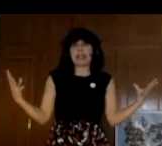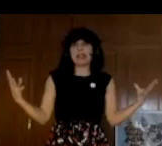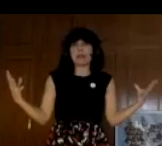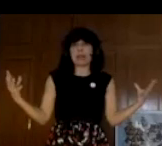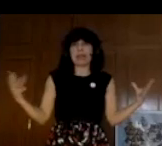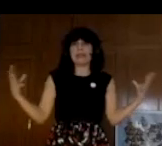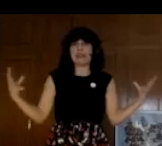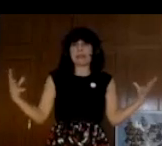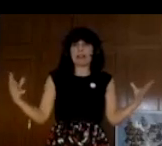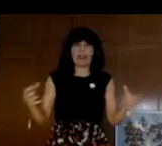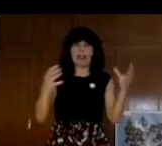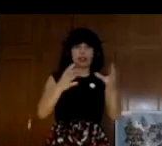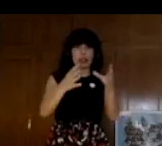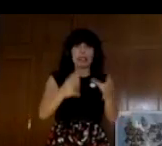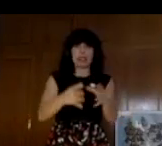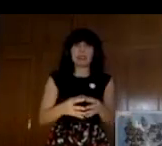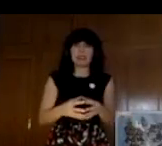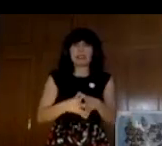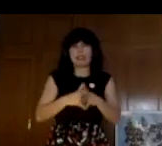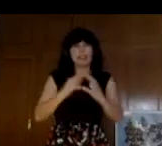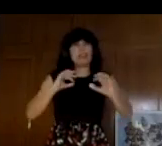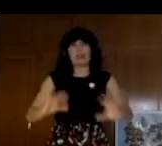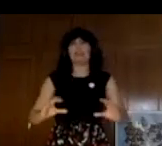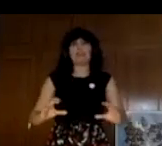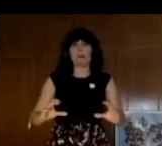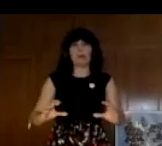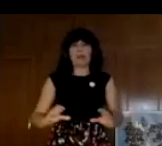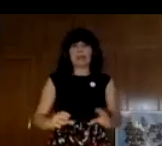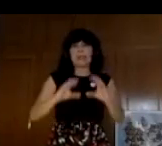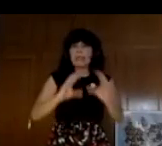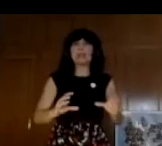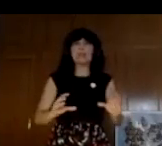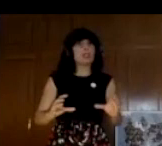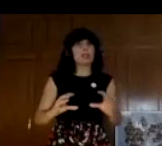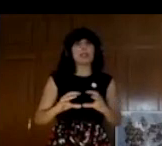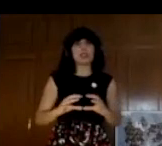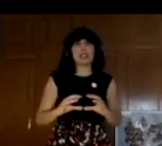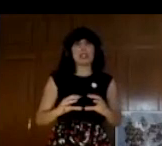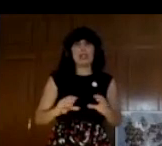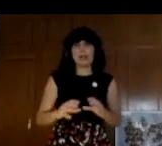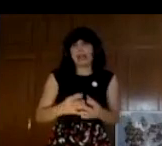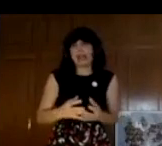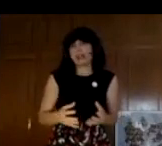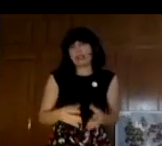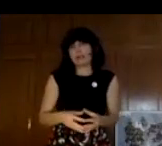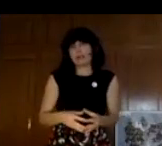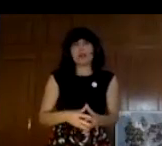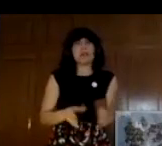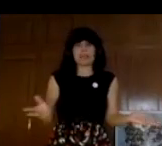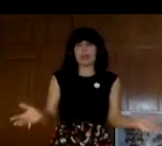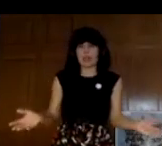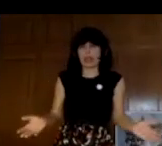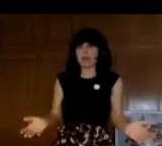más grande porque la desinformación a los indecisos les afecta fuertísimo. Se creen muchísimas cosas que para los que somos